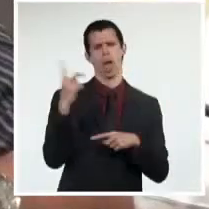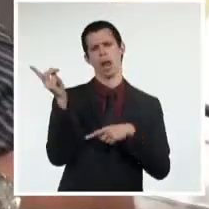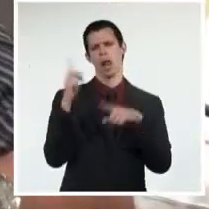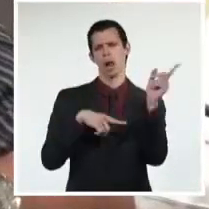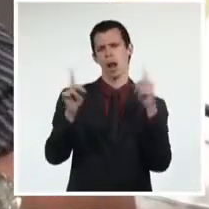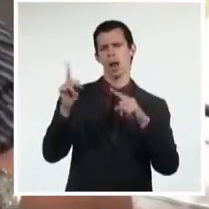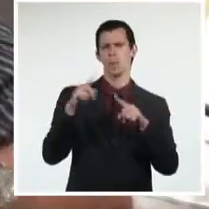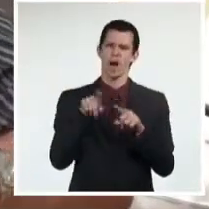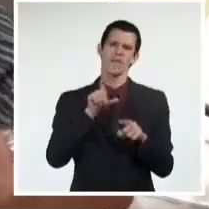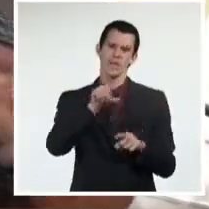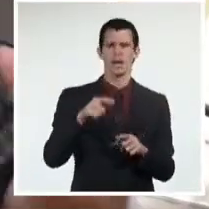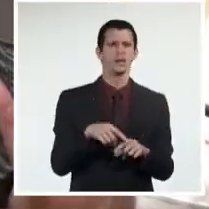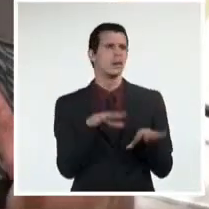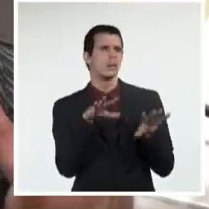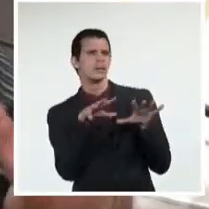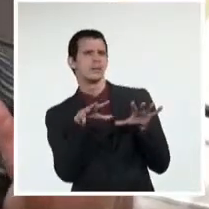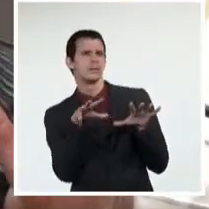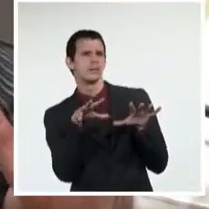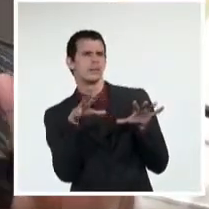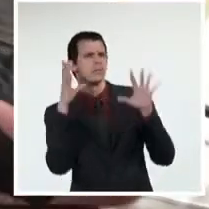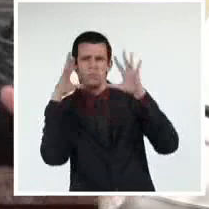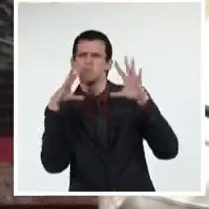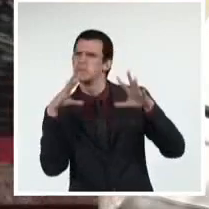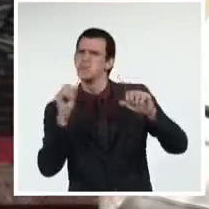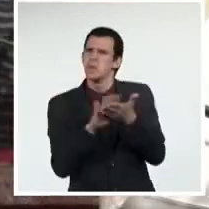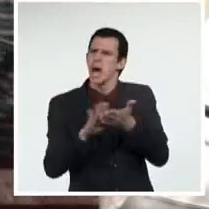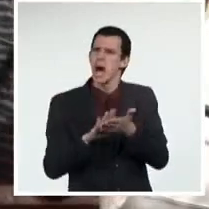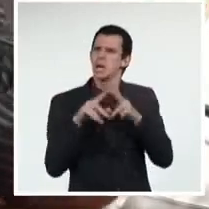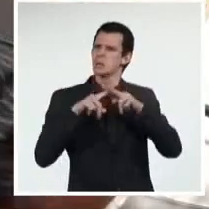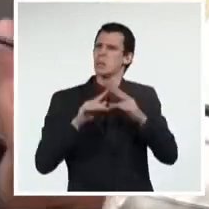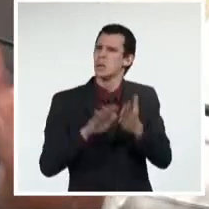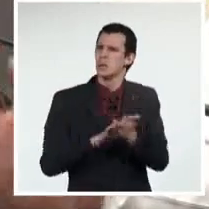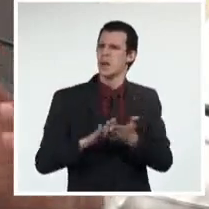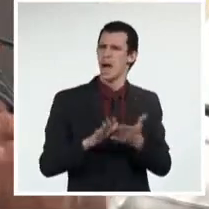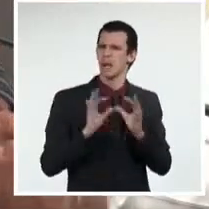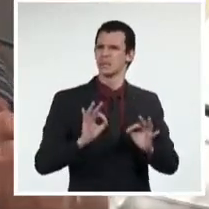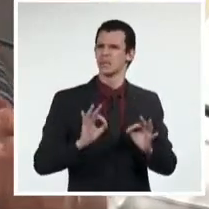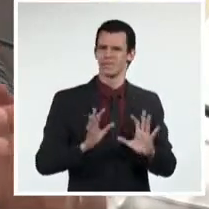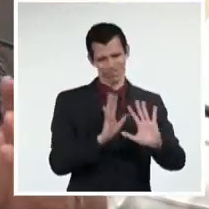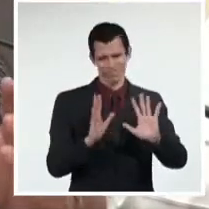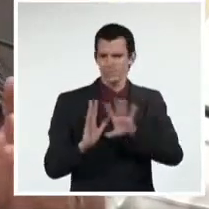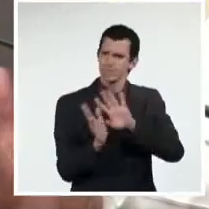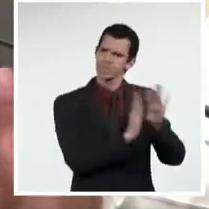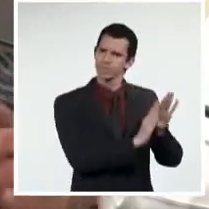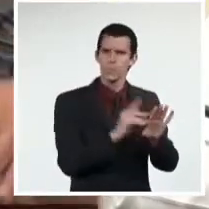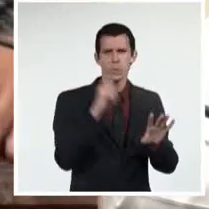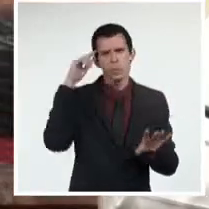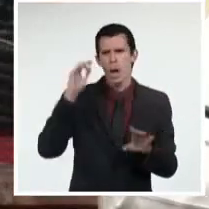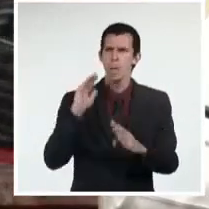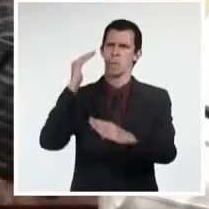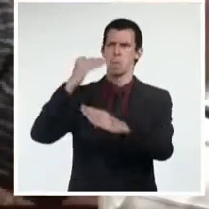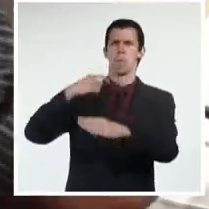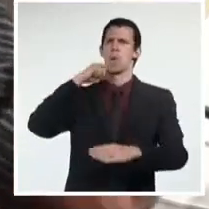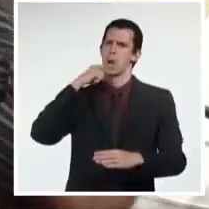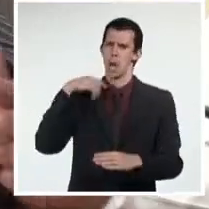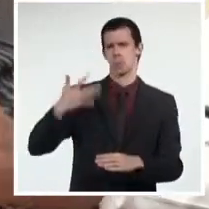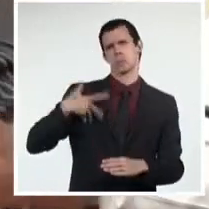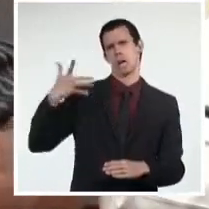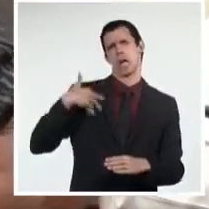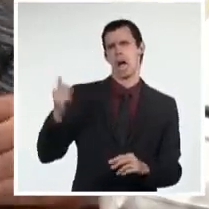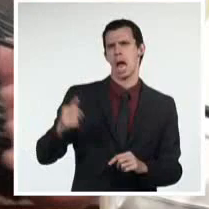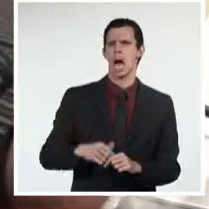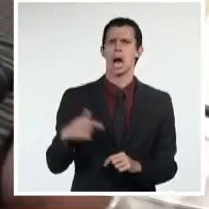parte de lo que no tengo, del bloqueo, de la falta de liquidez, del déficit